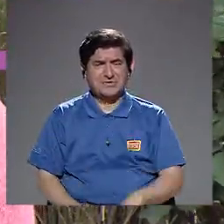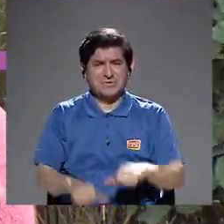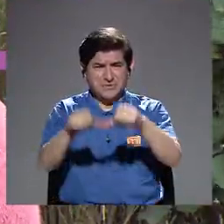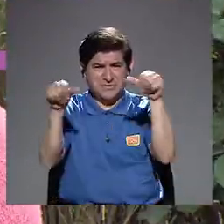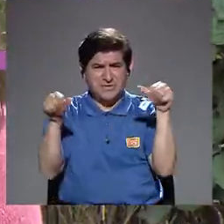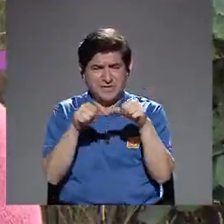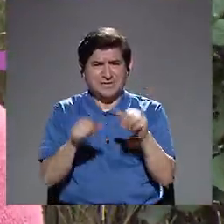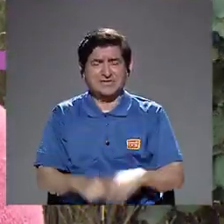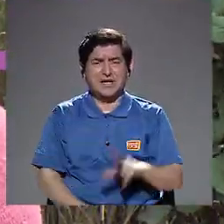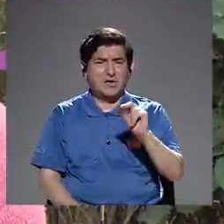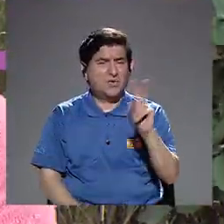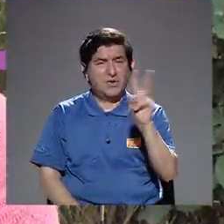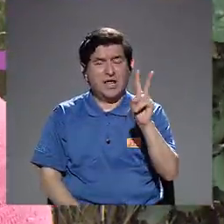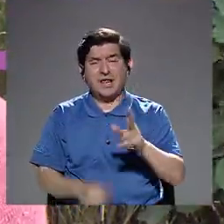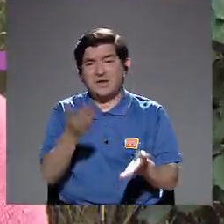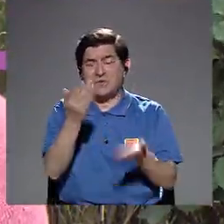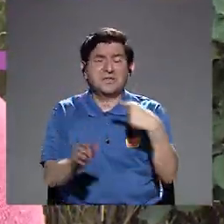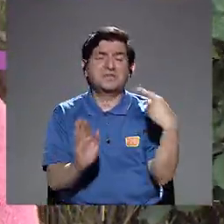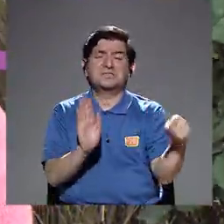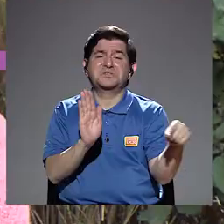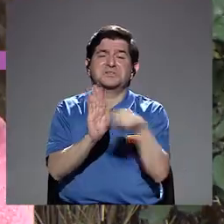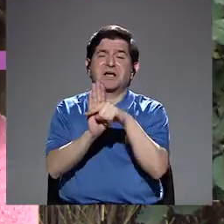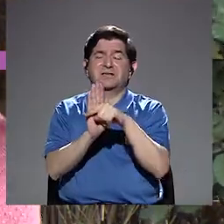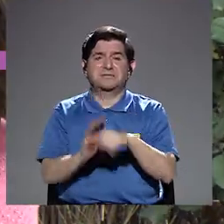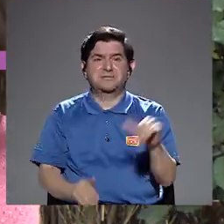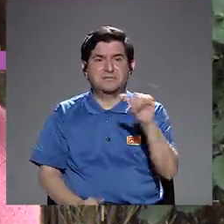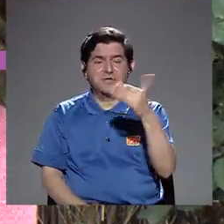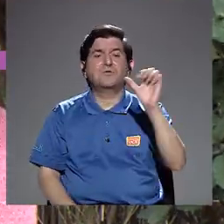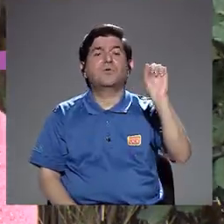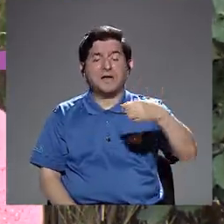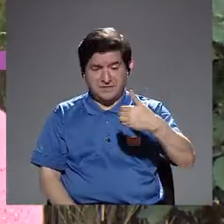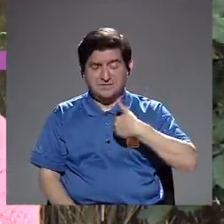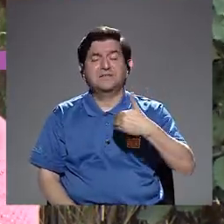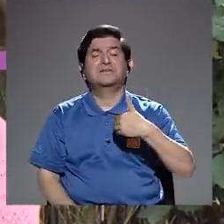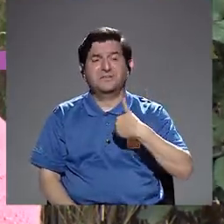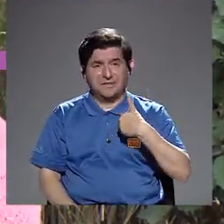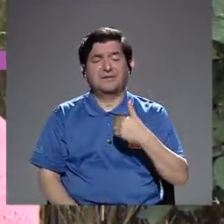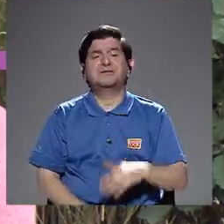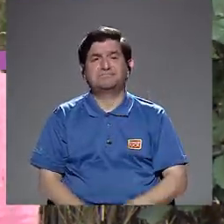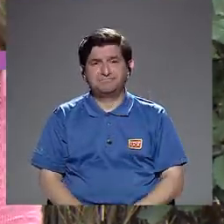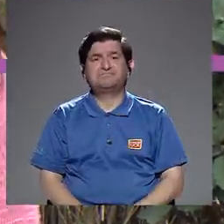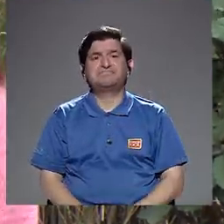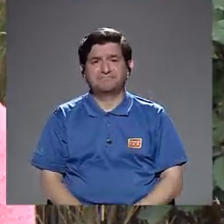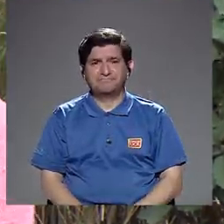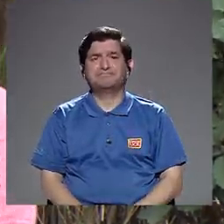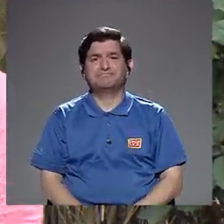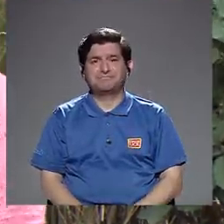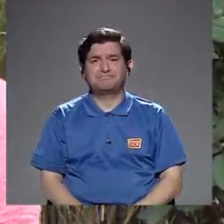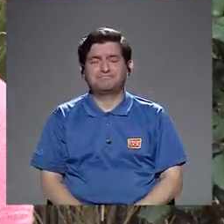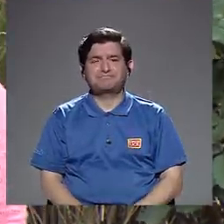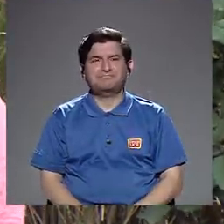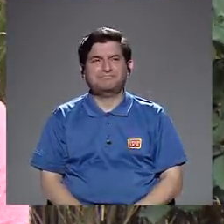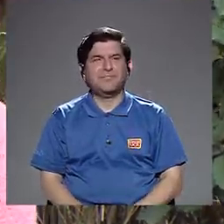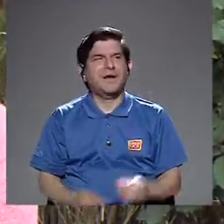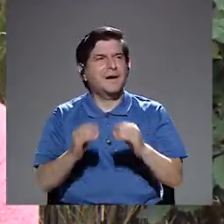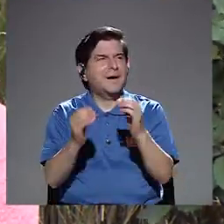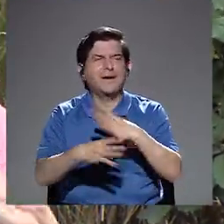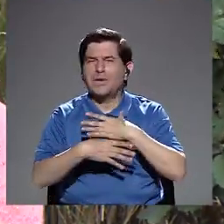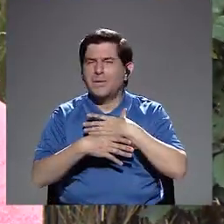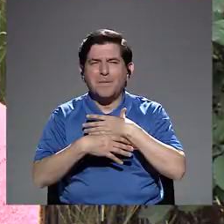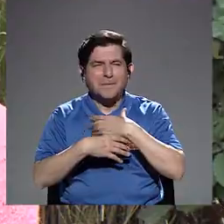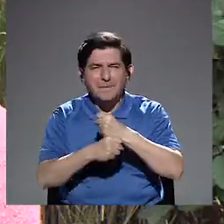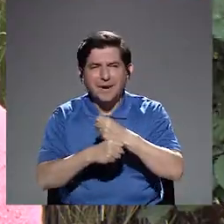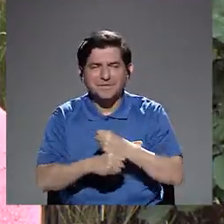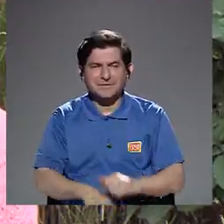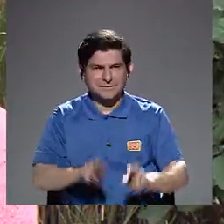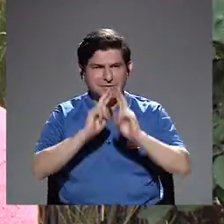zona donde no estaba el virus, te puede salir negativo, e igual forma sí lo puedes tener. Entonces, como que lo más confiable es, si